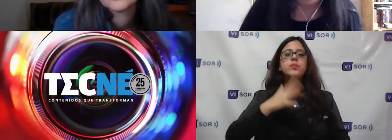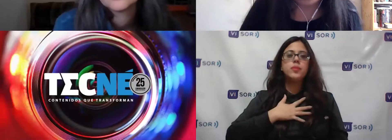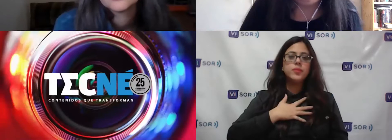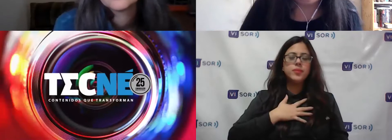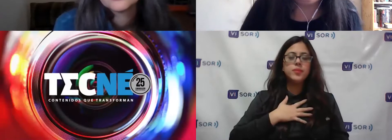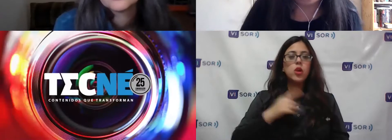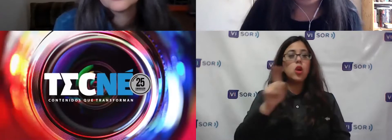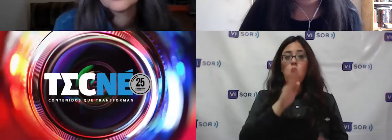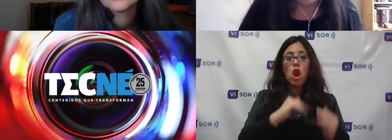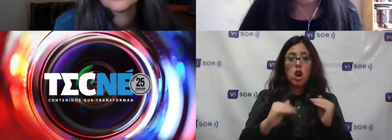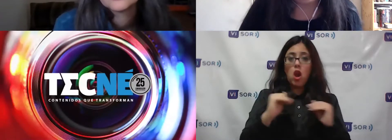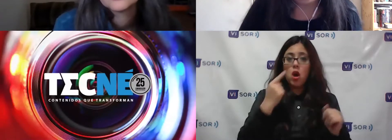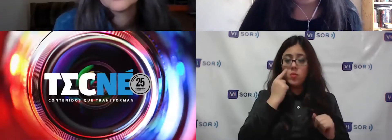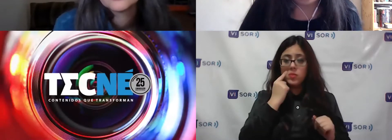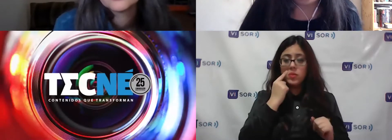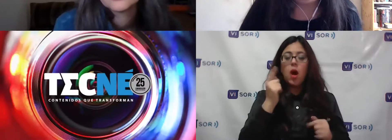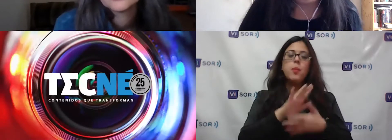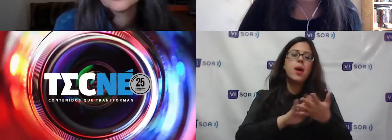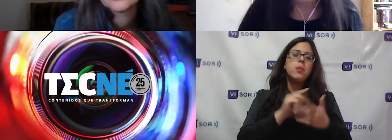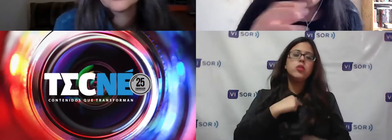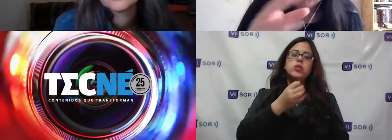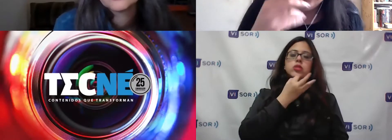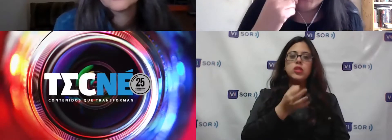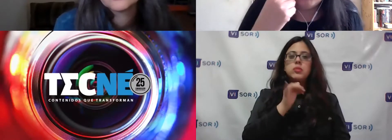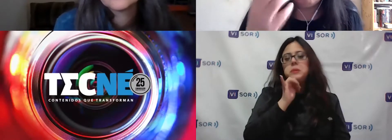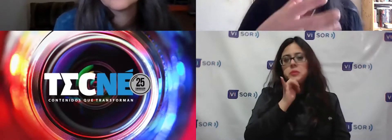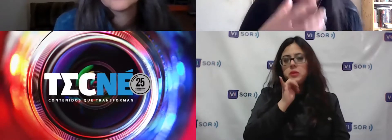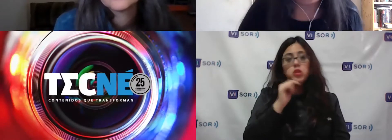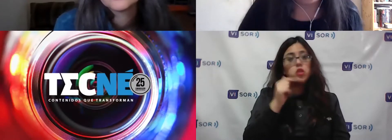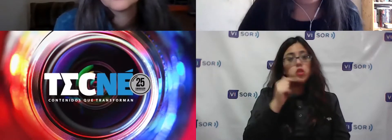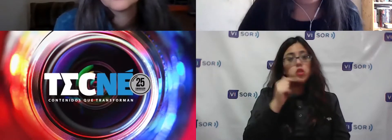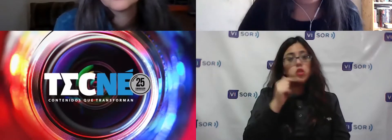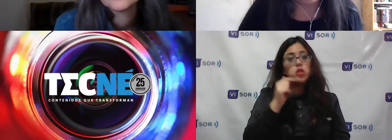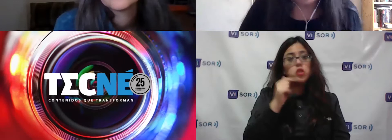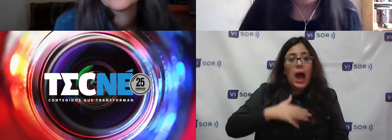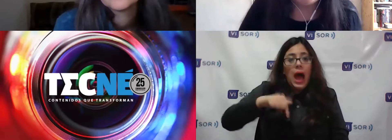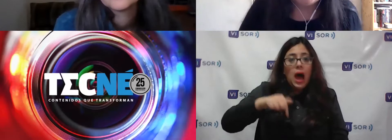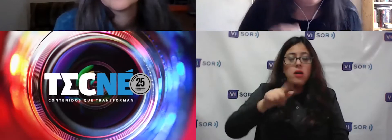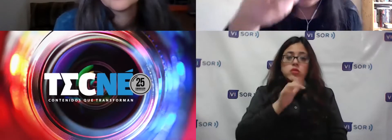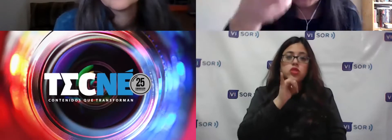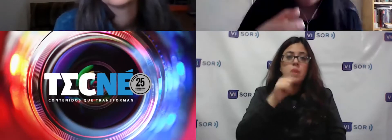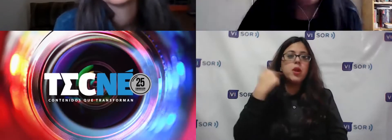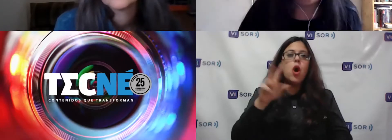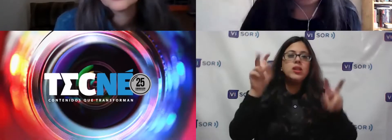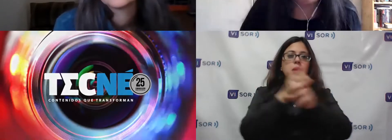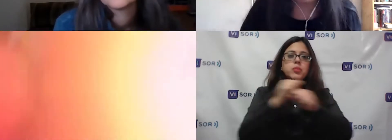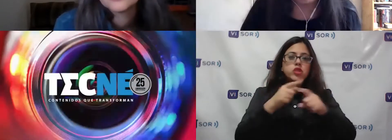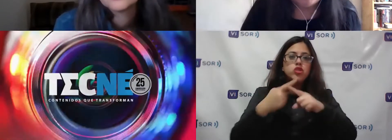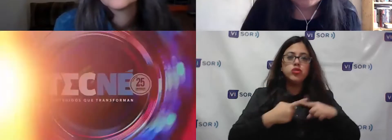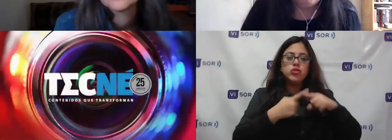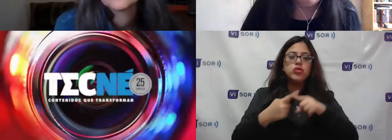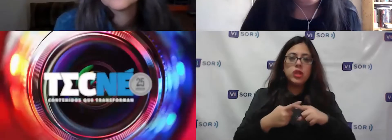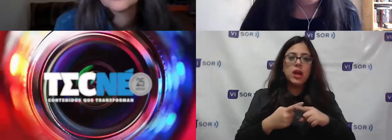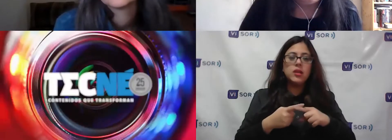cuando uno dice no se está inventando ahora no sé el estallido social no se plaza